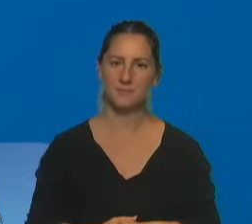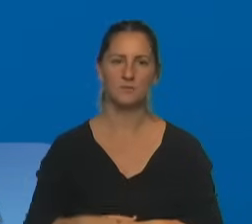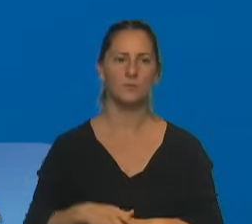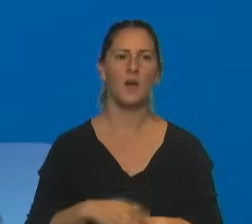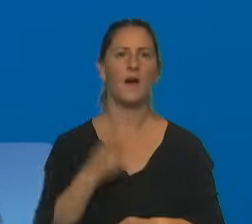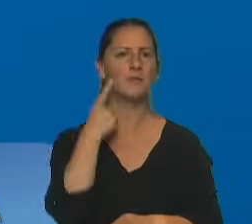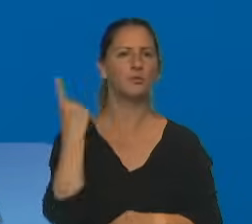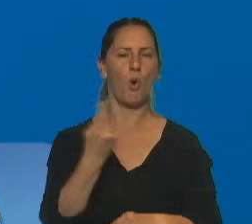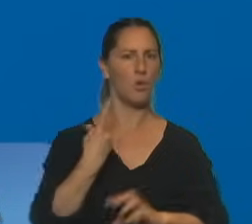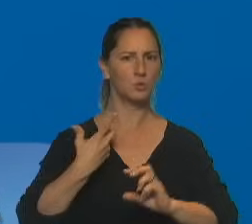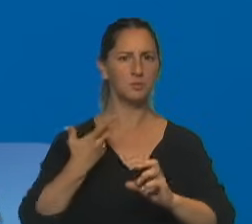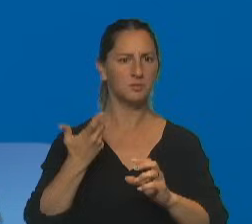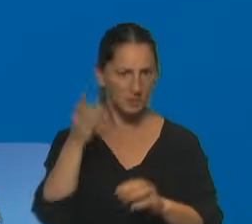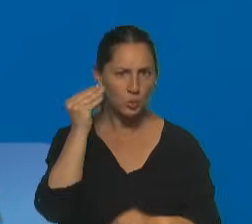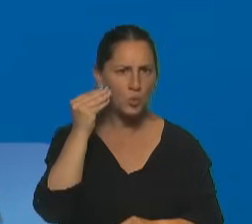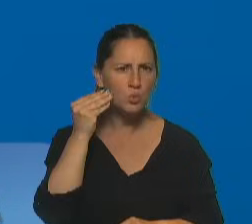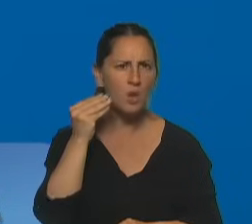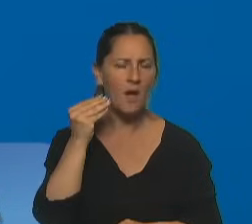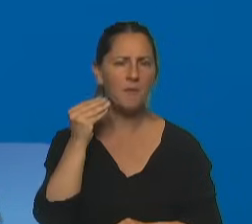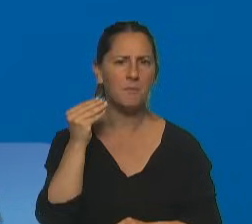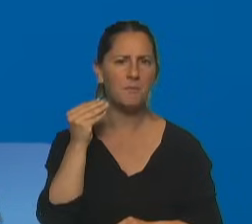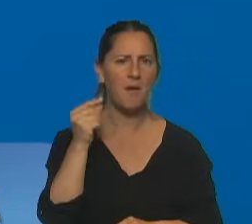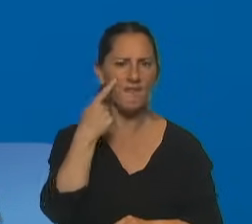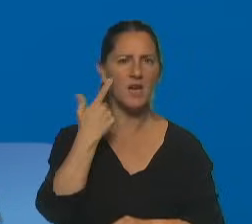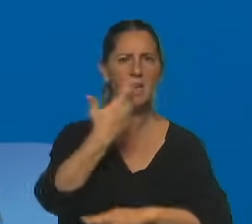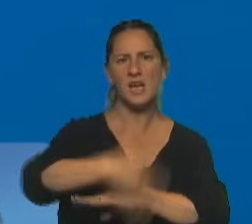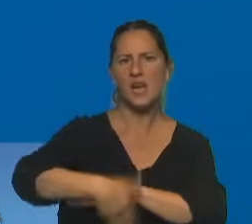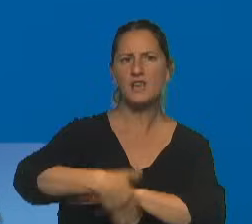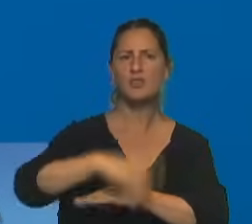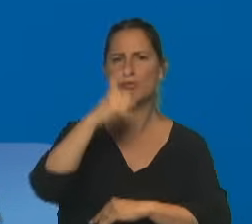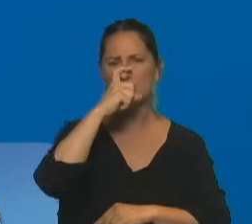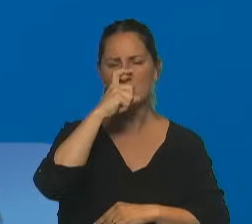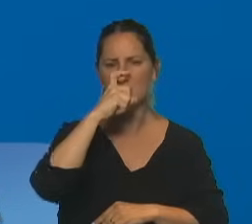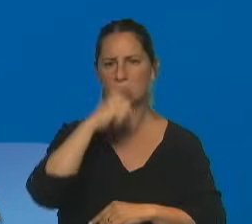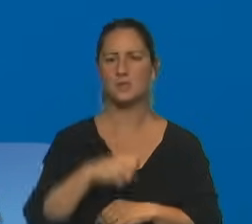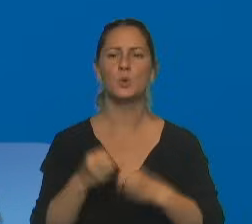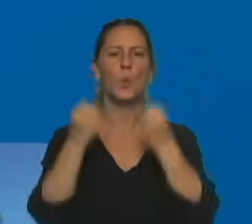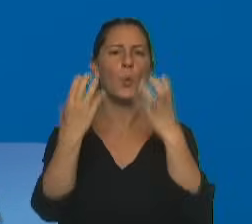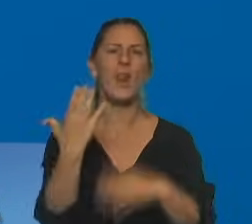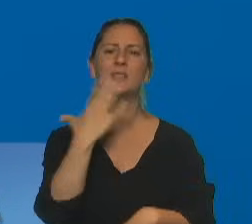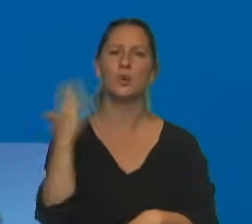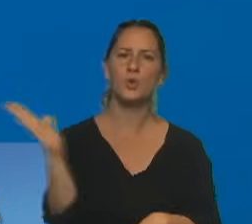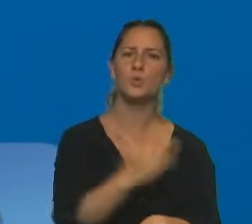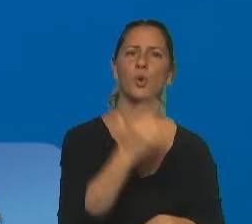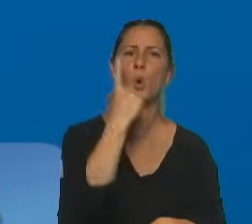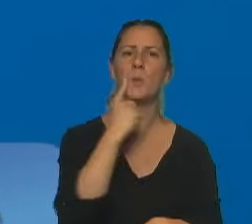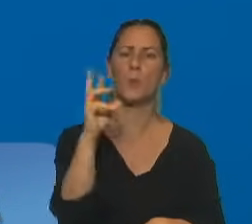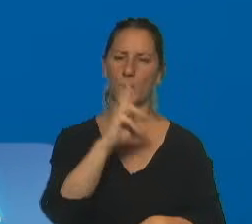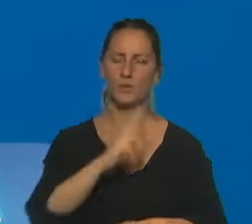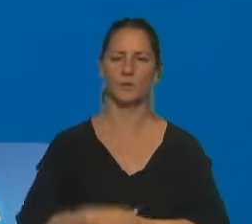lo escuchamos aquí, no sé si ustedes tienen registro de lo mismo en la calle, en Avenida Corrientes. Así que bueno, buenas tardes a todos y a todas.